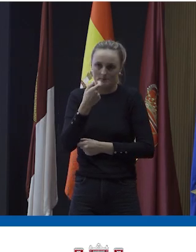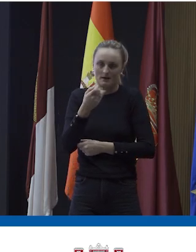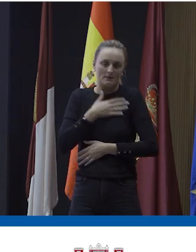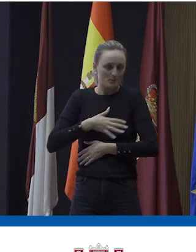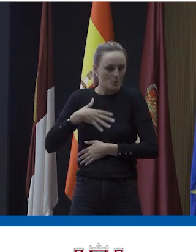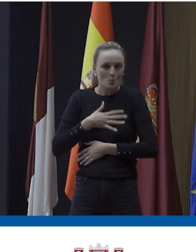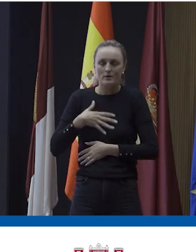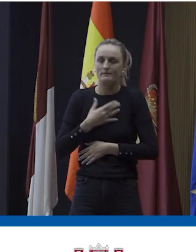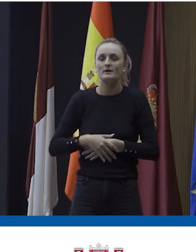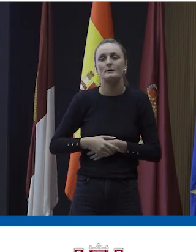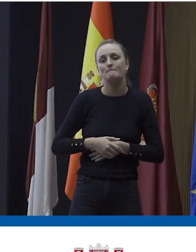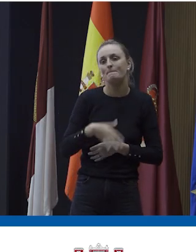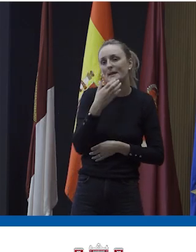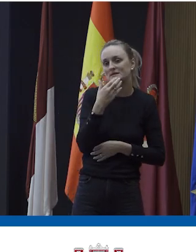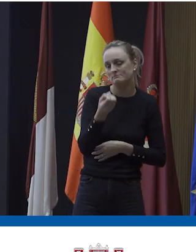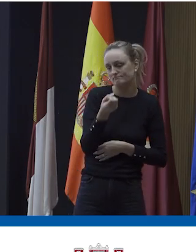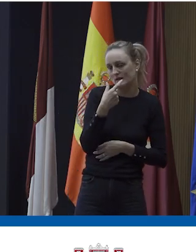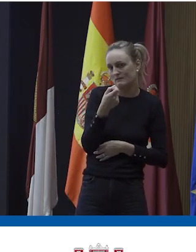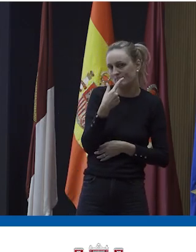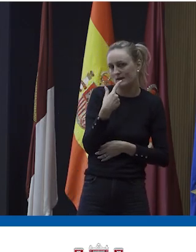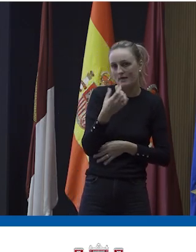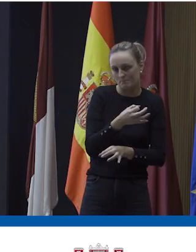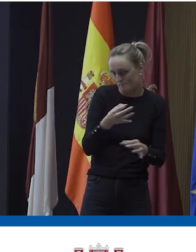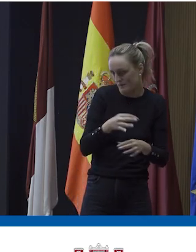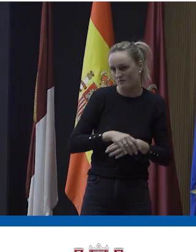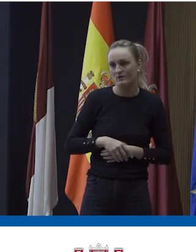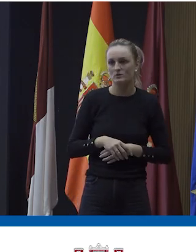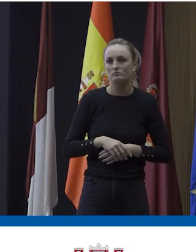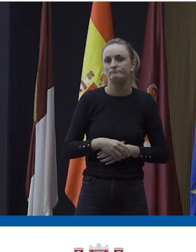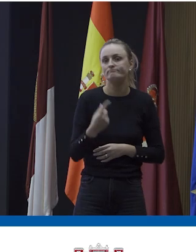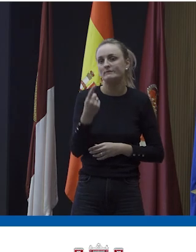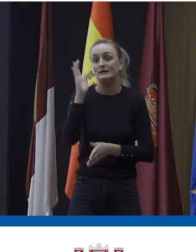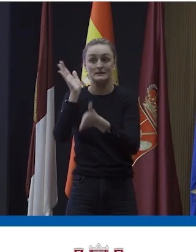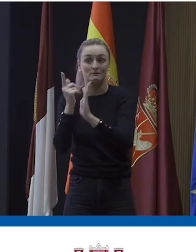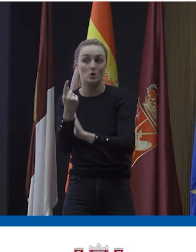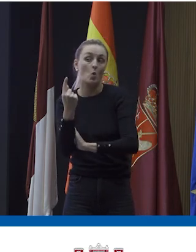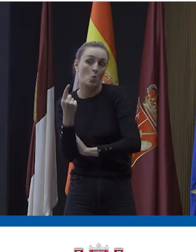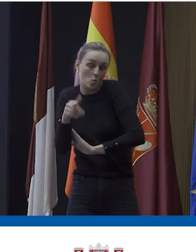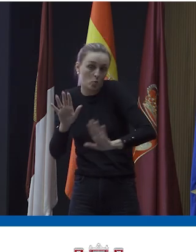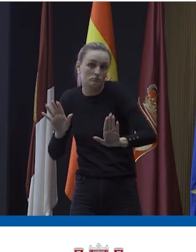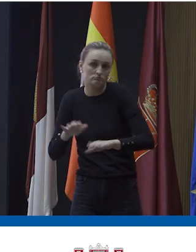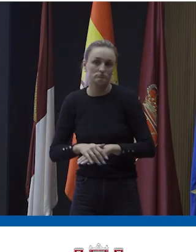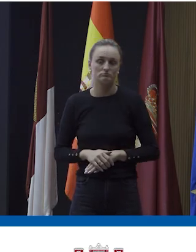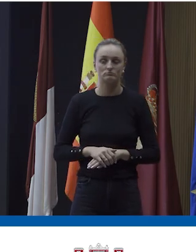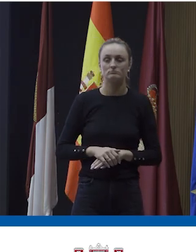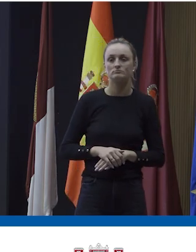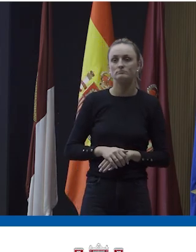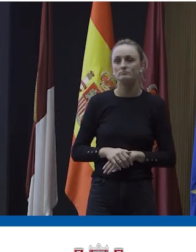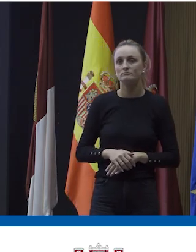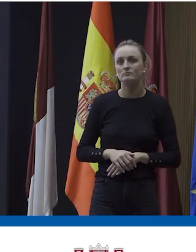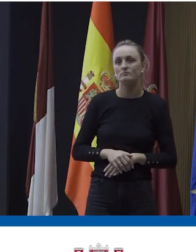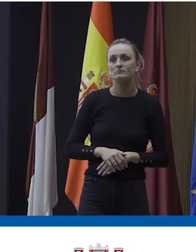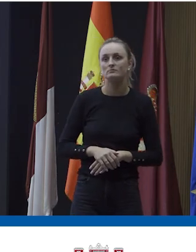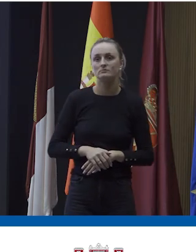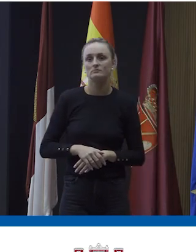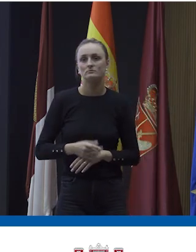Si está bien indicada, es lo correcto. Vale. Es uno de los tratamientos iniciales. Muy bien, muchas gracias. Bueno, habría